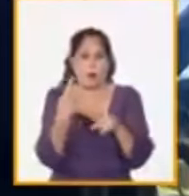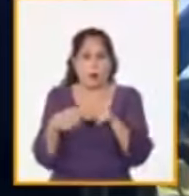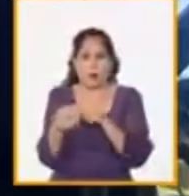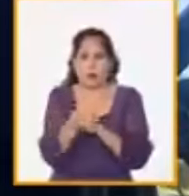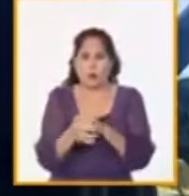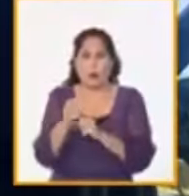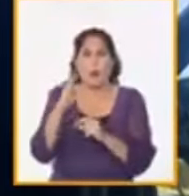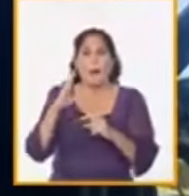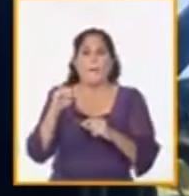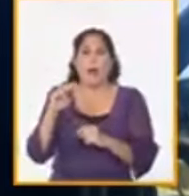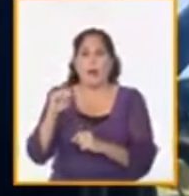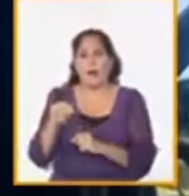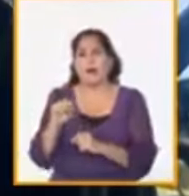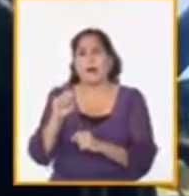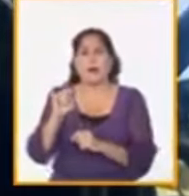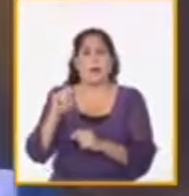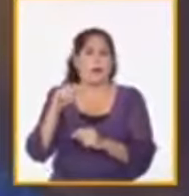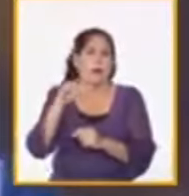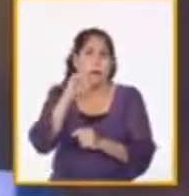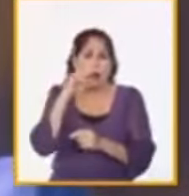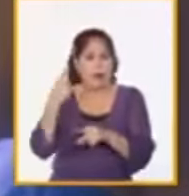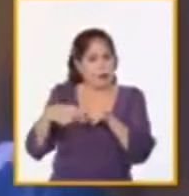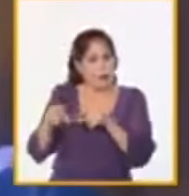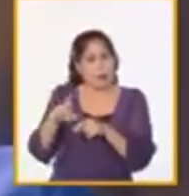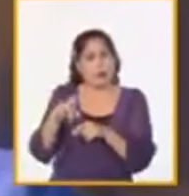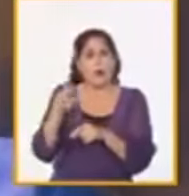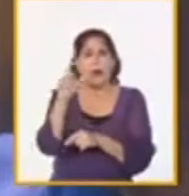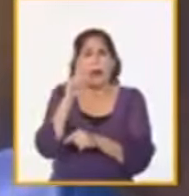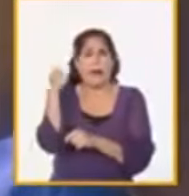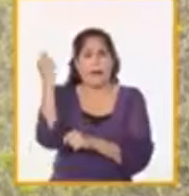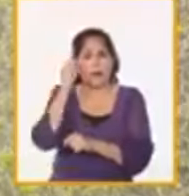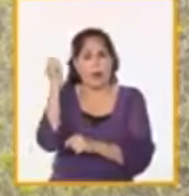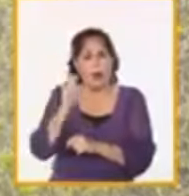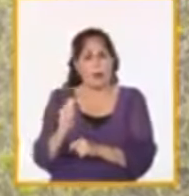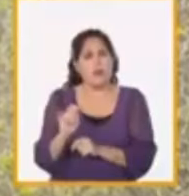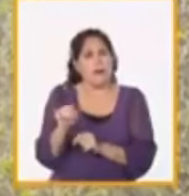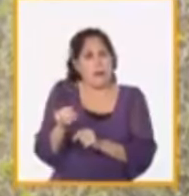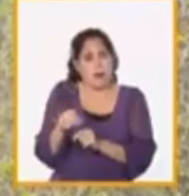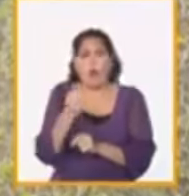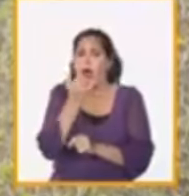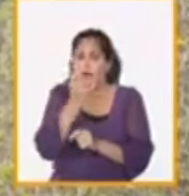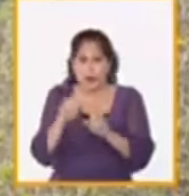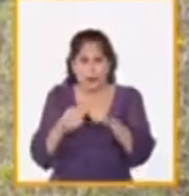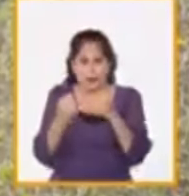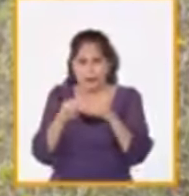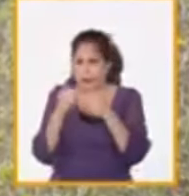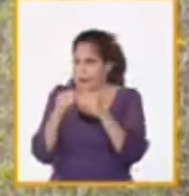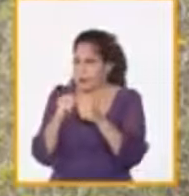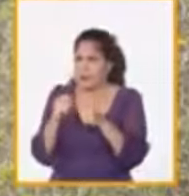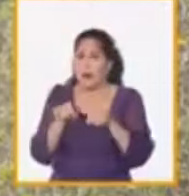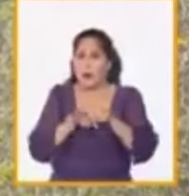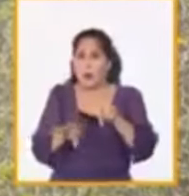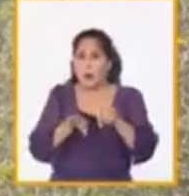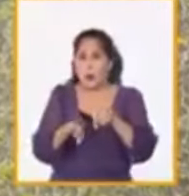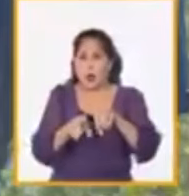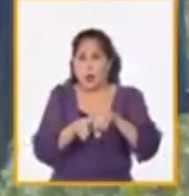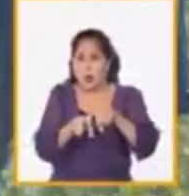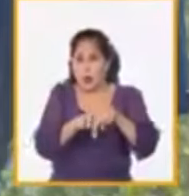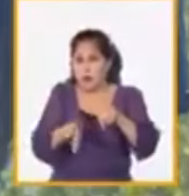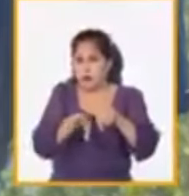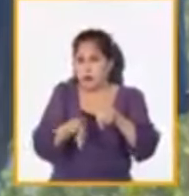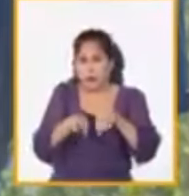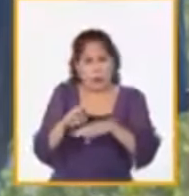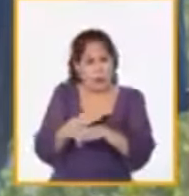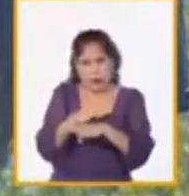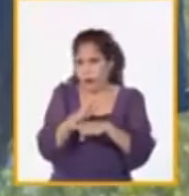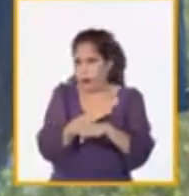Mayarí, Vanes, Frampaís y Calixto García también se ven afectados con las roturas de equipos, salideros y otros problemas.